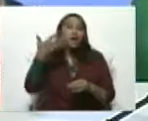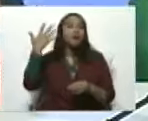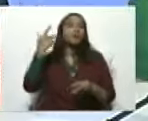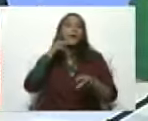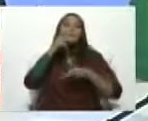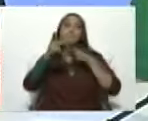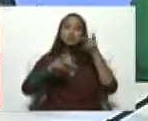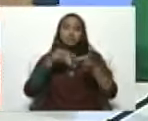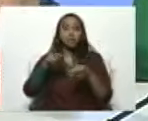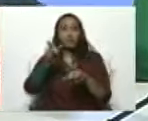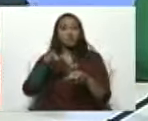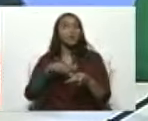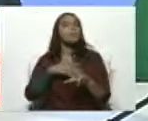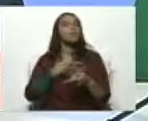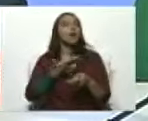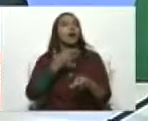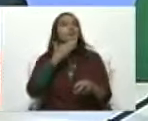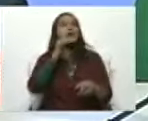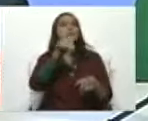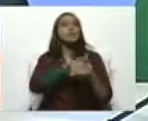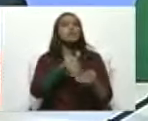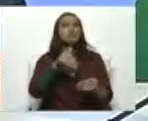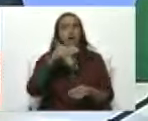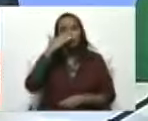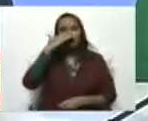aptos para ir a votar por la edad,